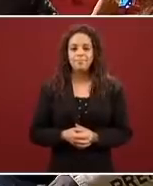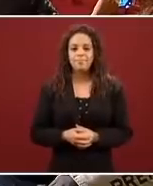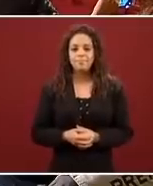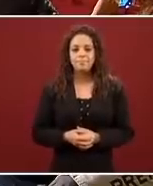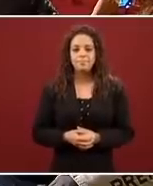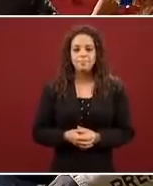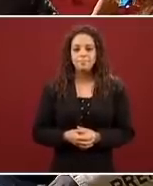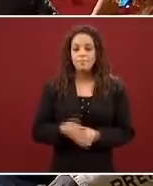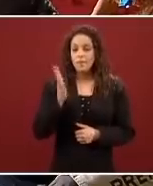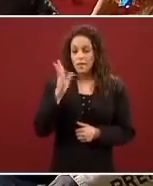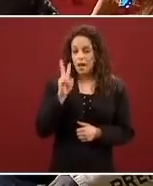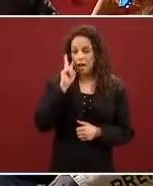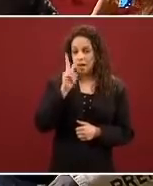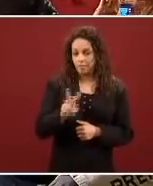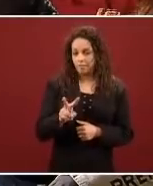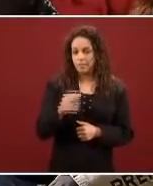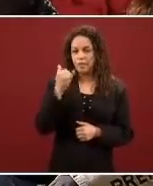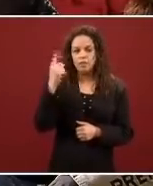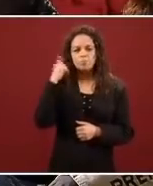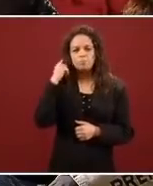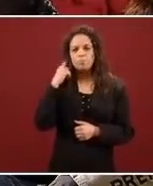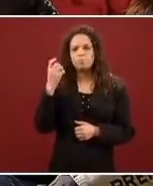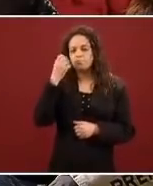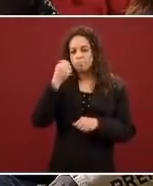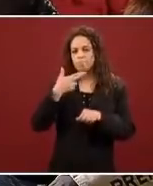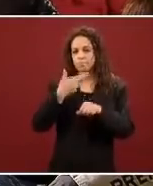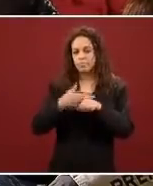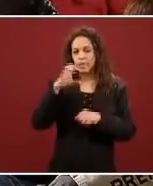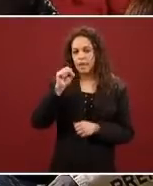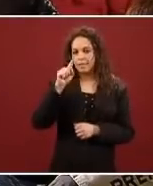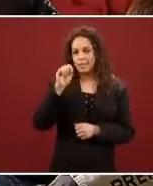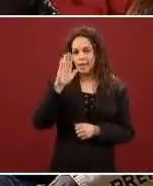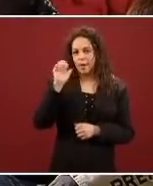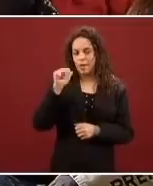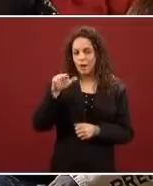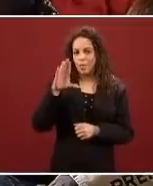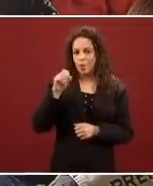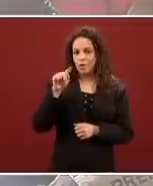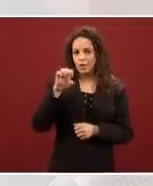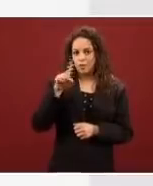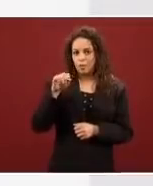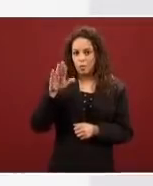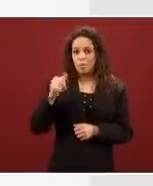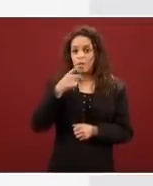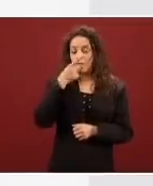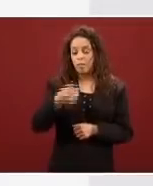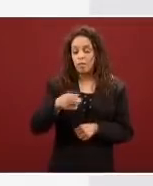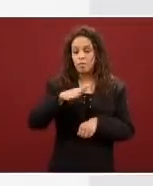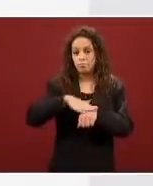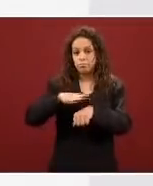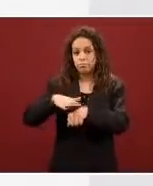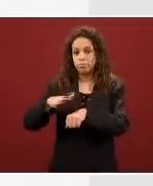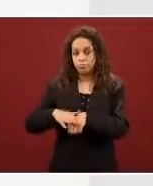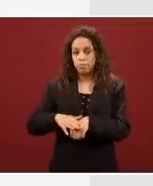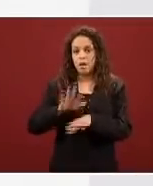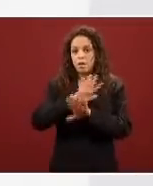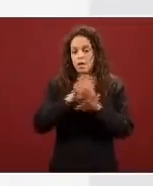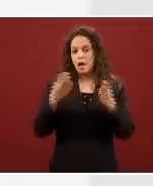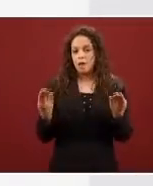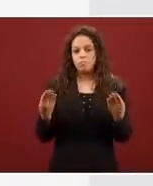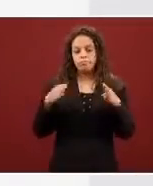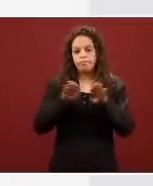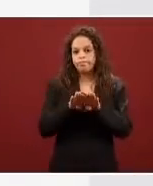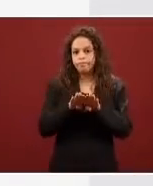Habrán visto y escuchado al secretario Esteban Moctezuma cuando anunció también la suspensión de la jornada escolar, la